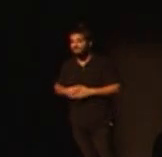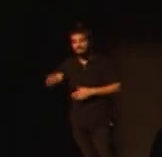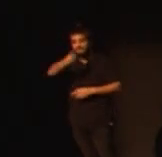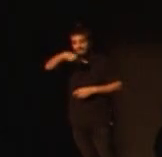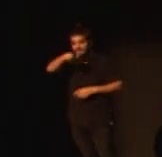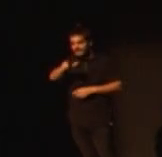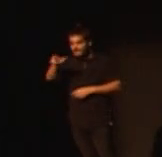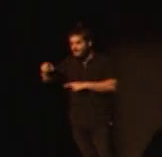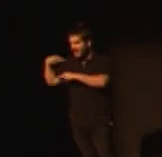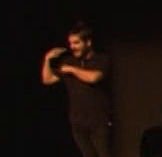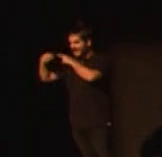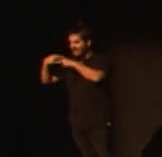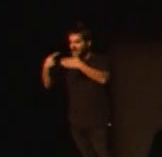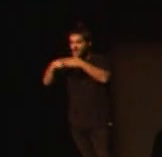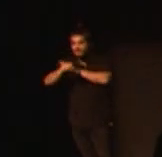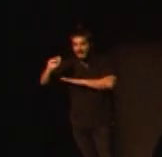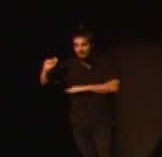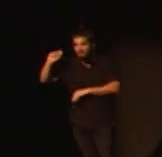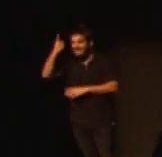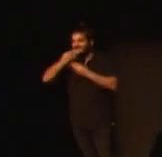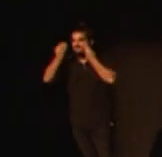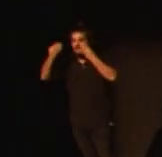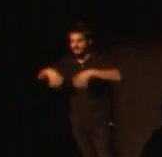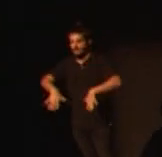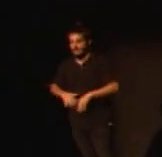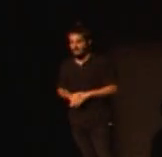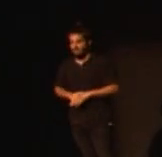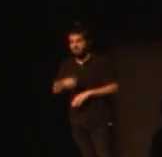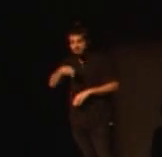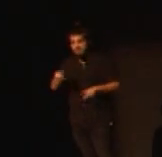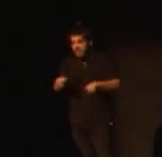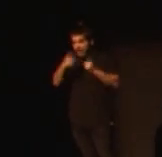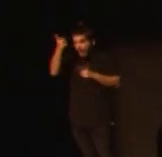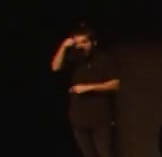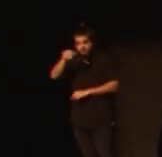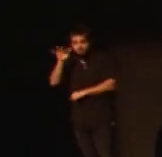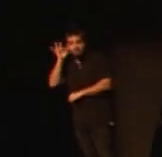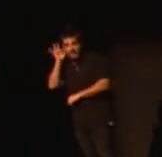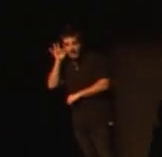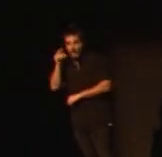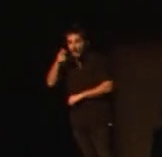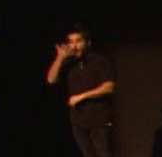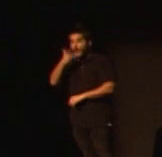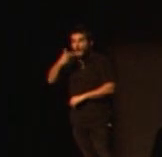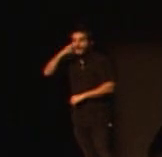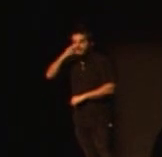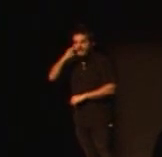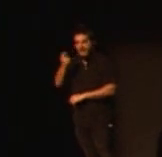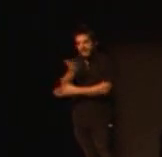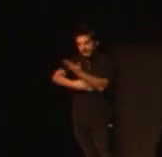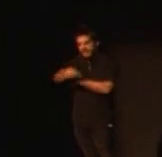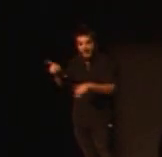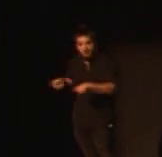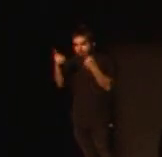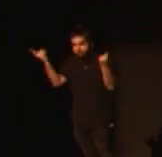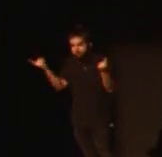generación más inclusiva de la historia. Mira, o no importa ni tu género, ni tu color de piel, ni tu discapacidad. Es verdad, Pati, ahora nuestra sociedad es